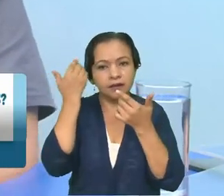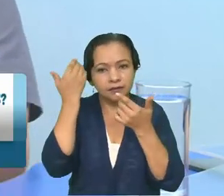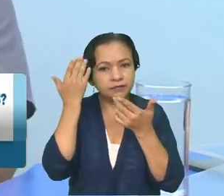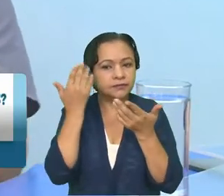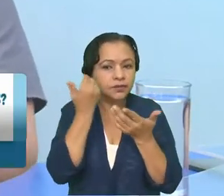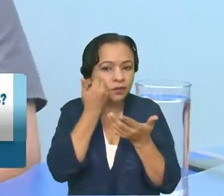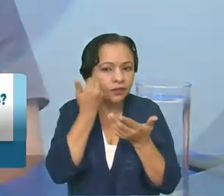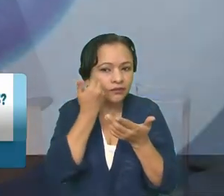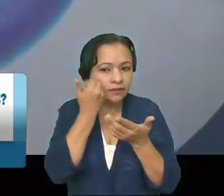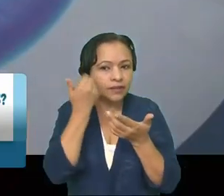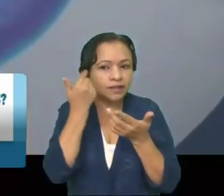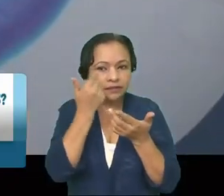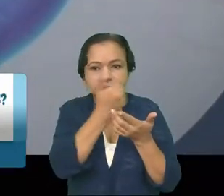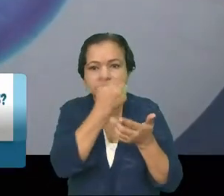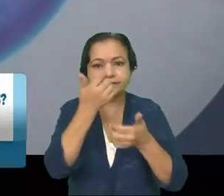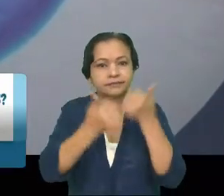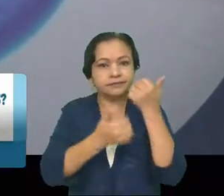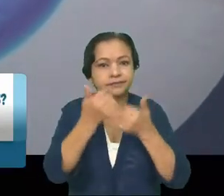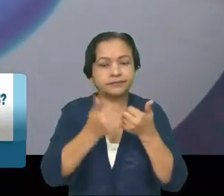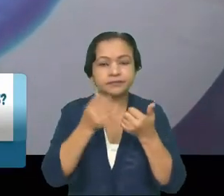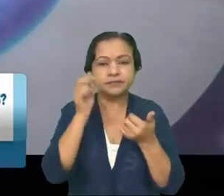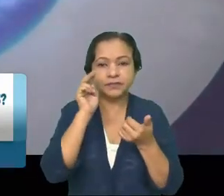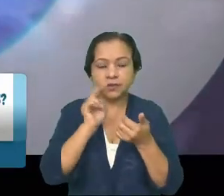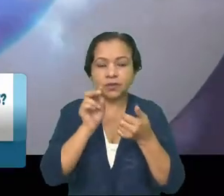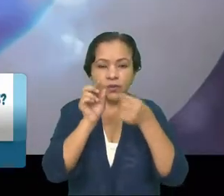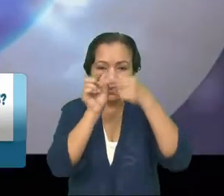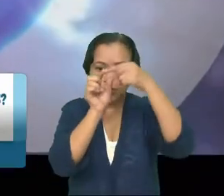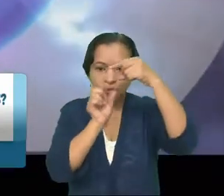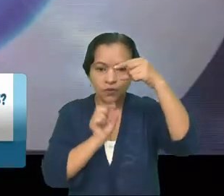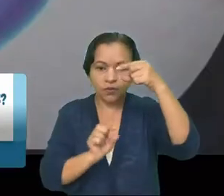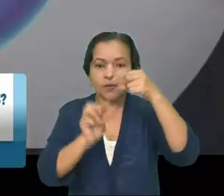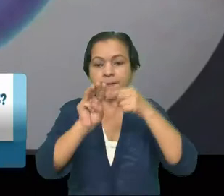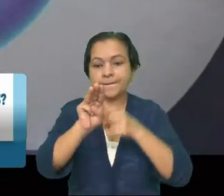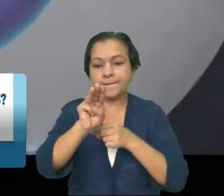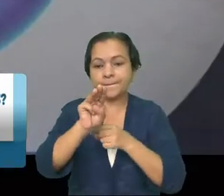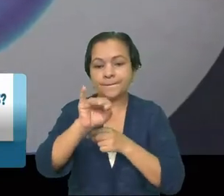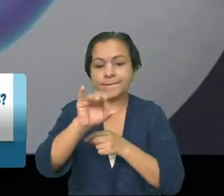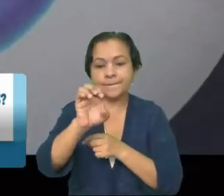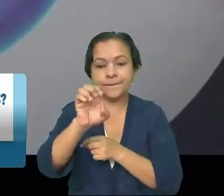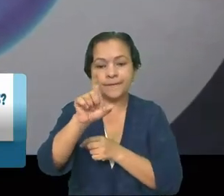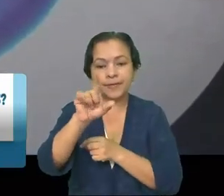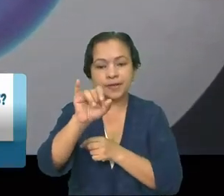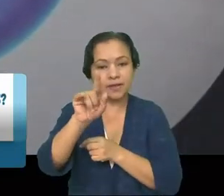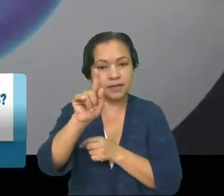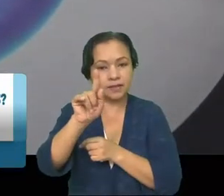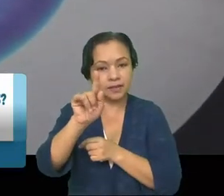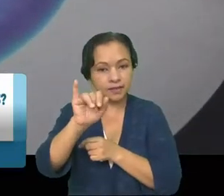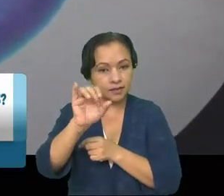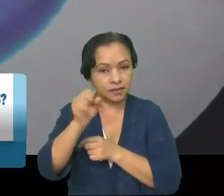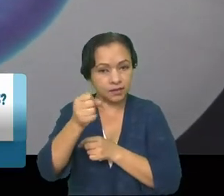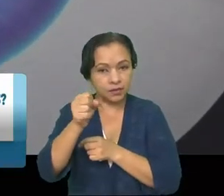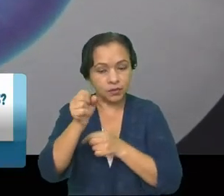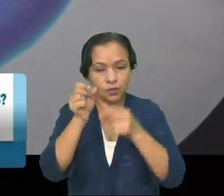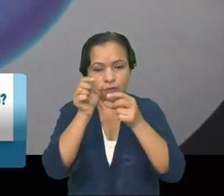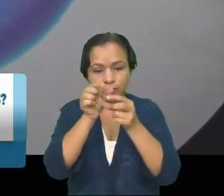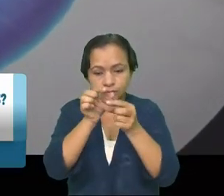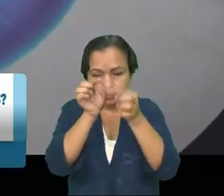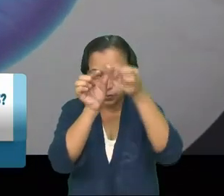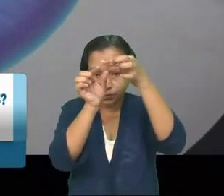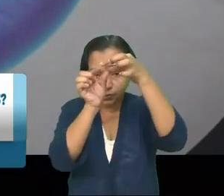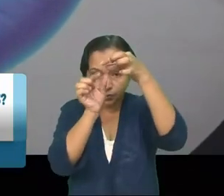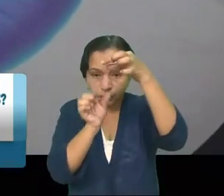desmielinizante. O cuando tiene una lesión medular que le llamamos mielitis, ¿sí? Una inflamación de la médula